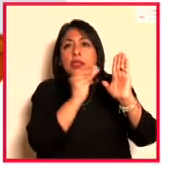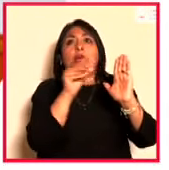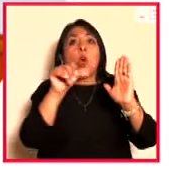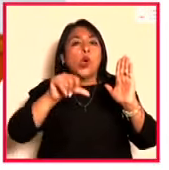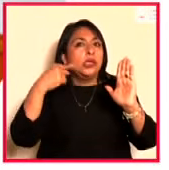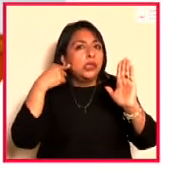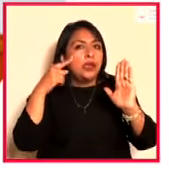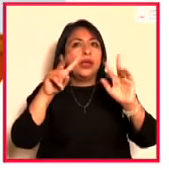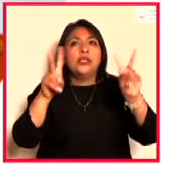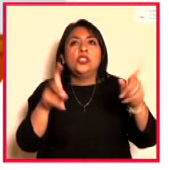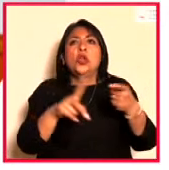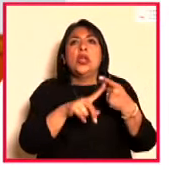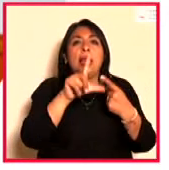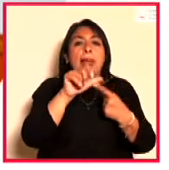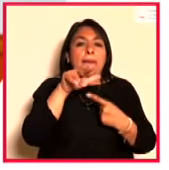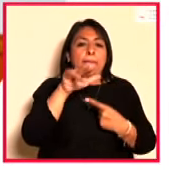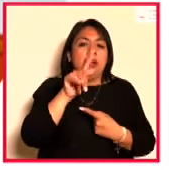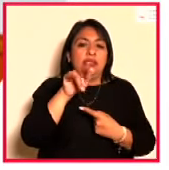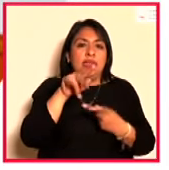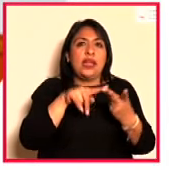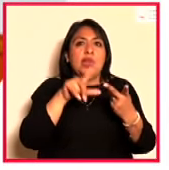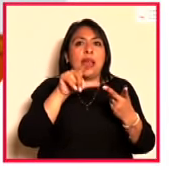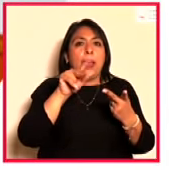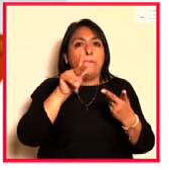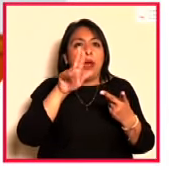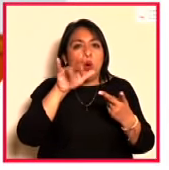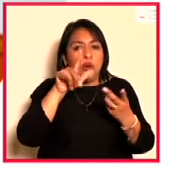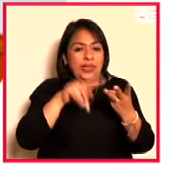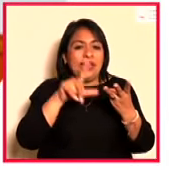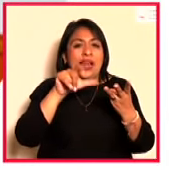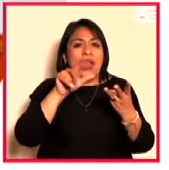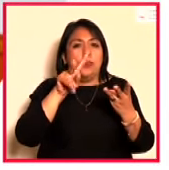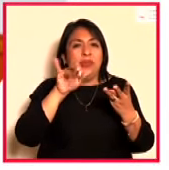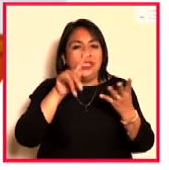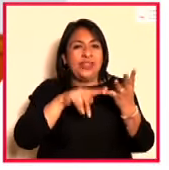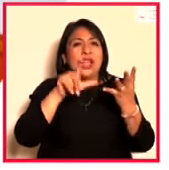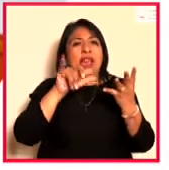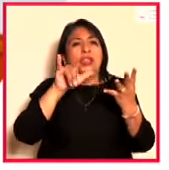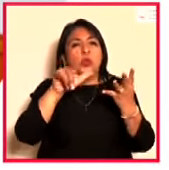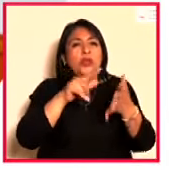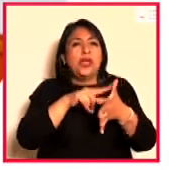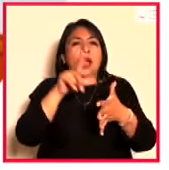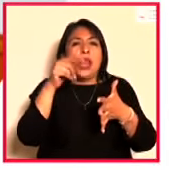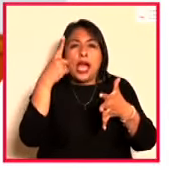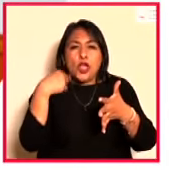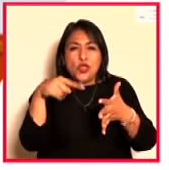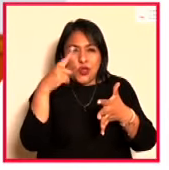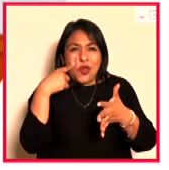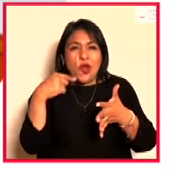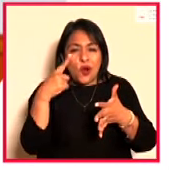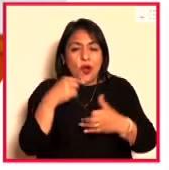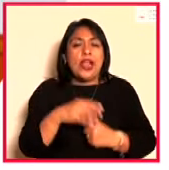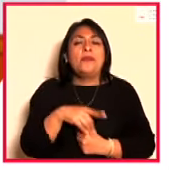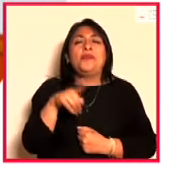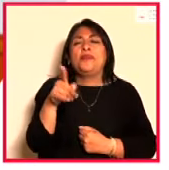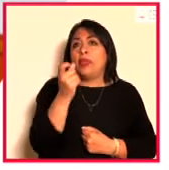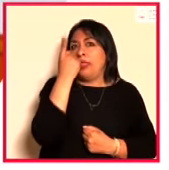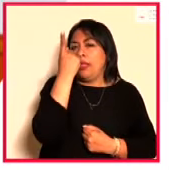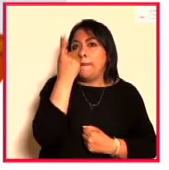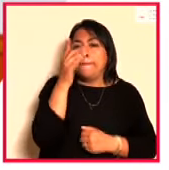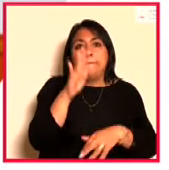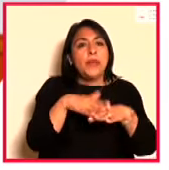como La Martiniana, La Paulina, La Vicenta, La Izhuateca y La Llorona. Entre sus obras más famosas se